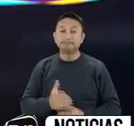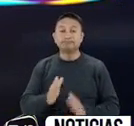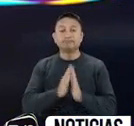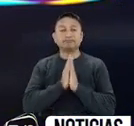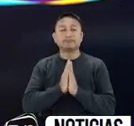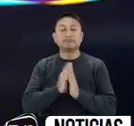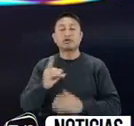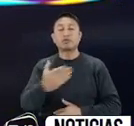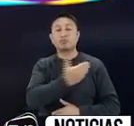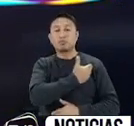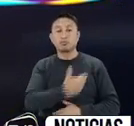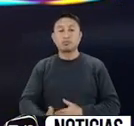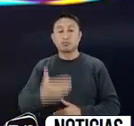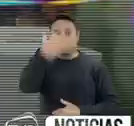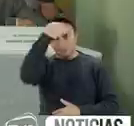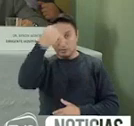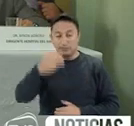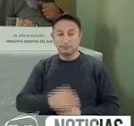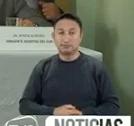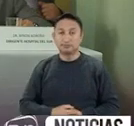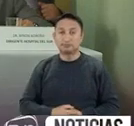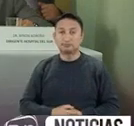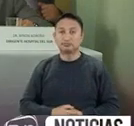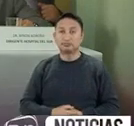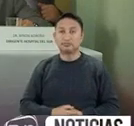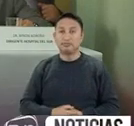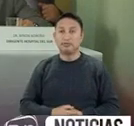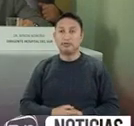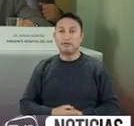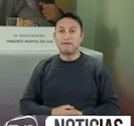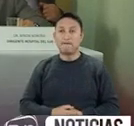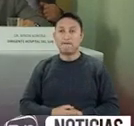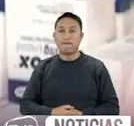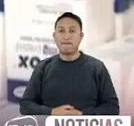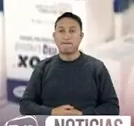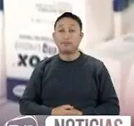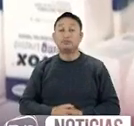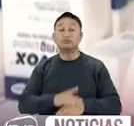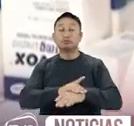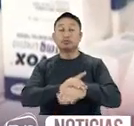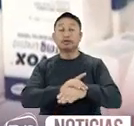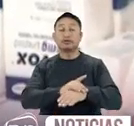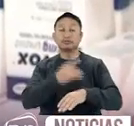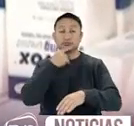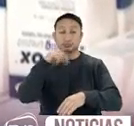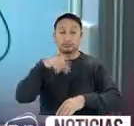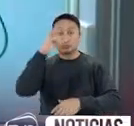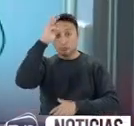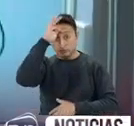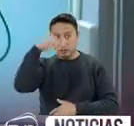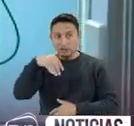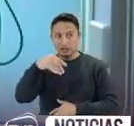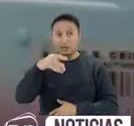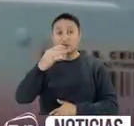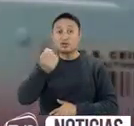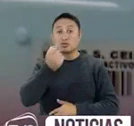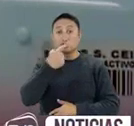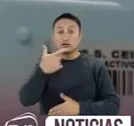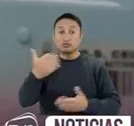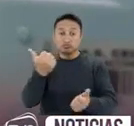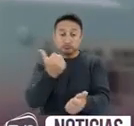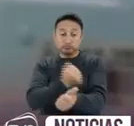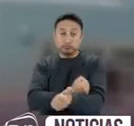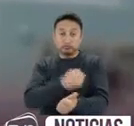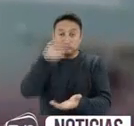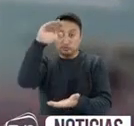llamado al presidente Noboa. Los médicos alertaron del desabastecimiento de medicamentos en hospitales públicos y